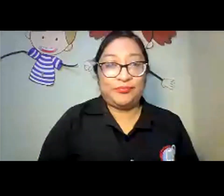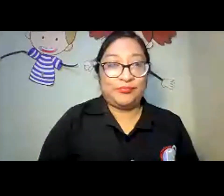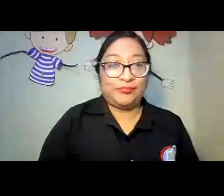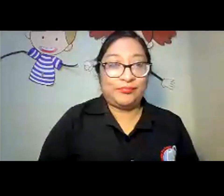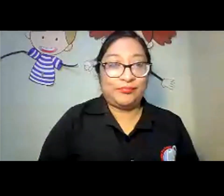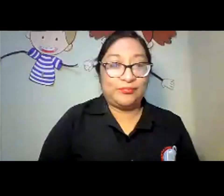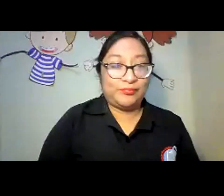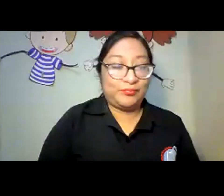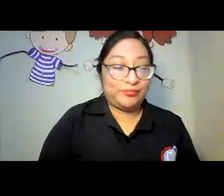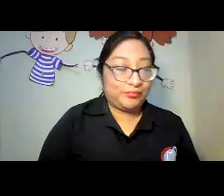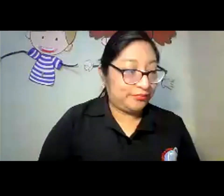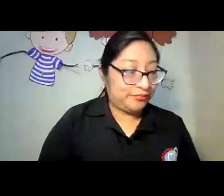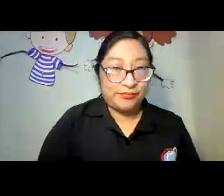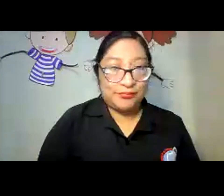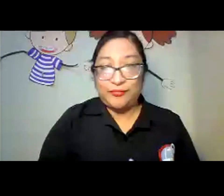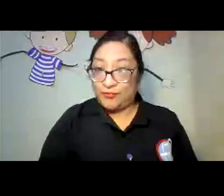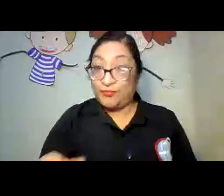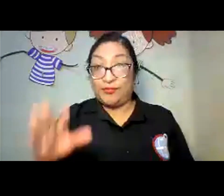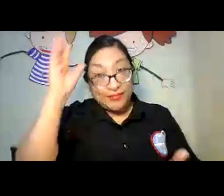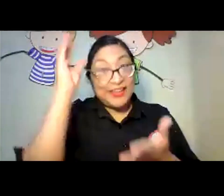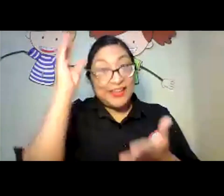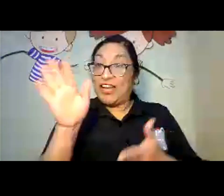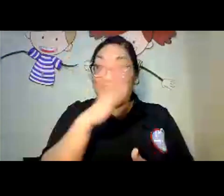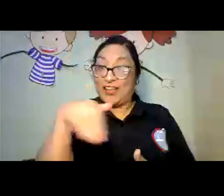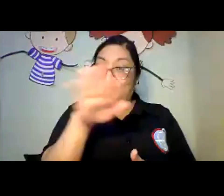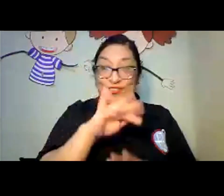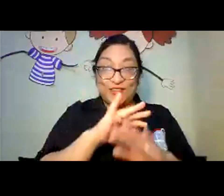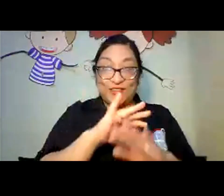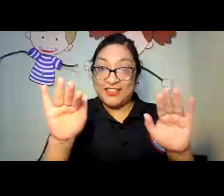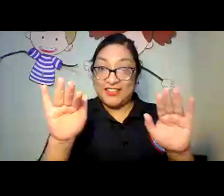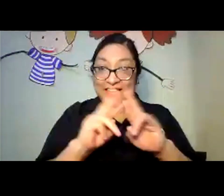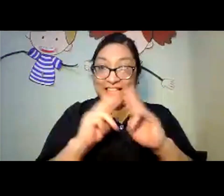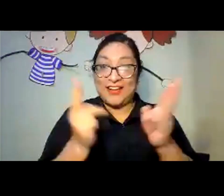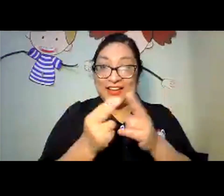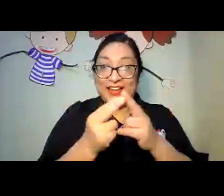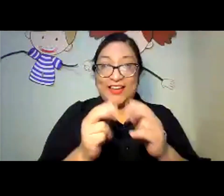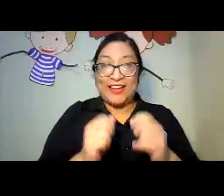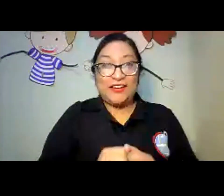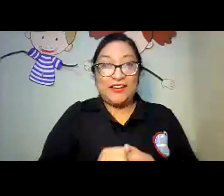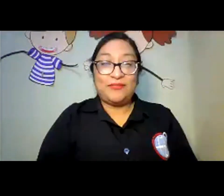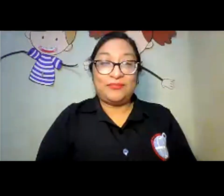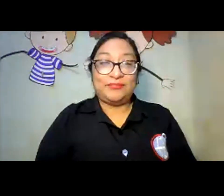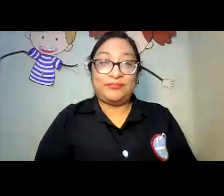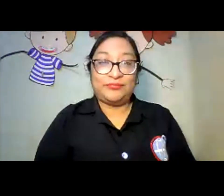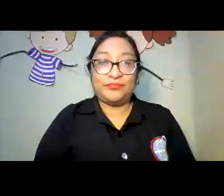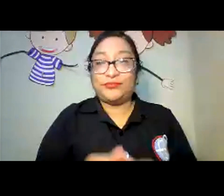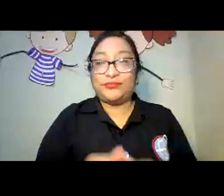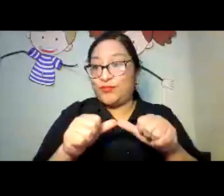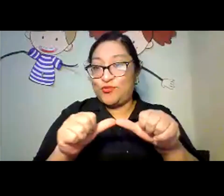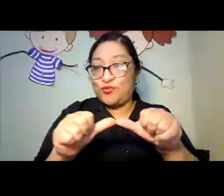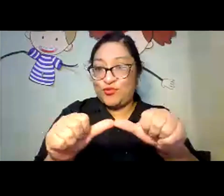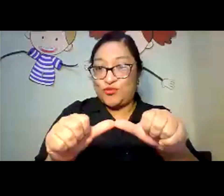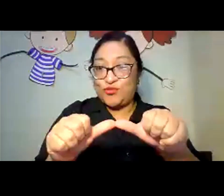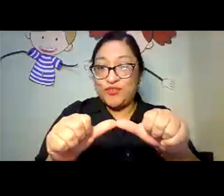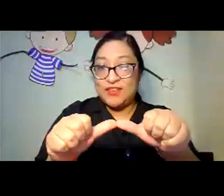De acuerdo, yo creo que ya todos estamos por acá en la sala principal. Vamos a continuar con el orden